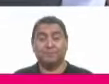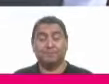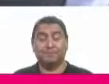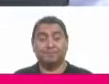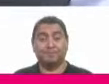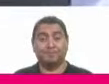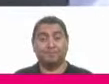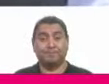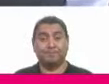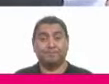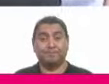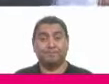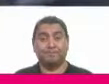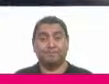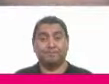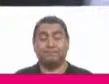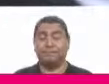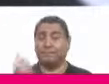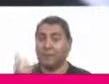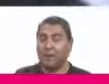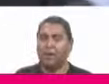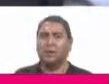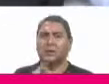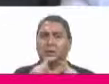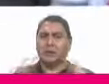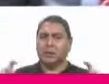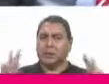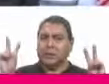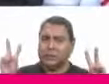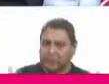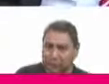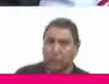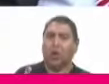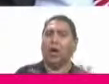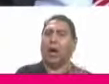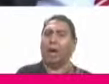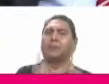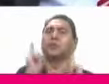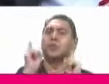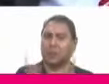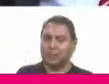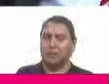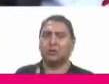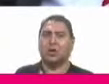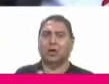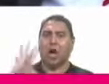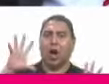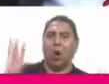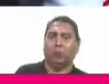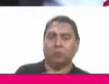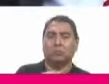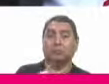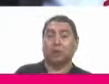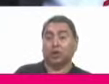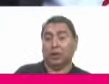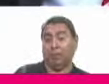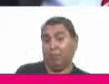tenemos títulos y capítulos. Yo voy a tratar de agruparlo por una cuestión de tiempo.